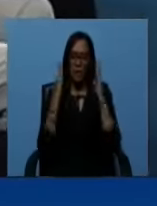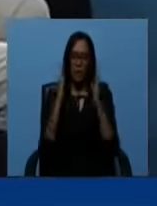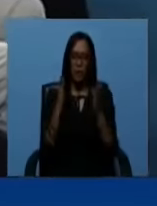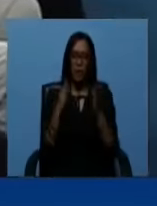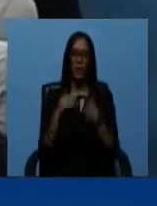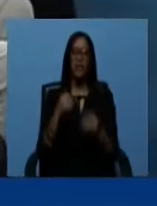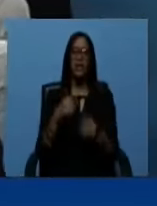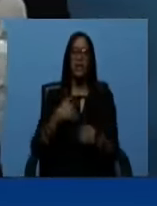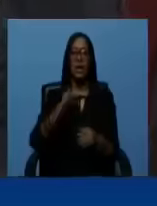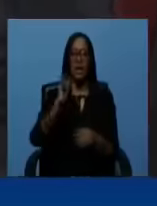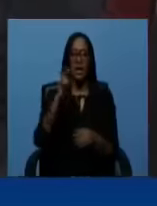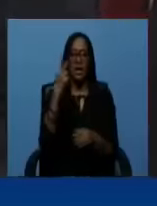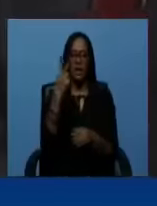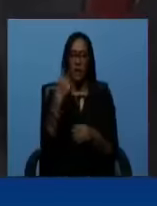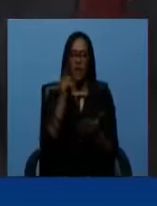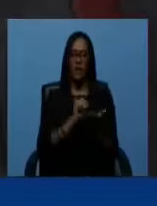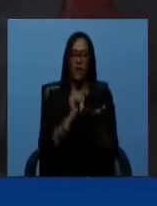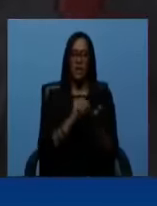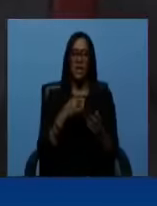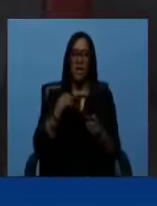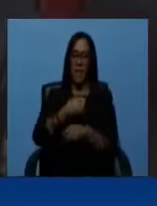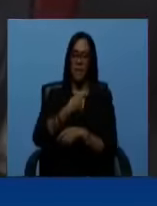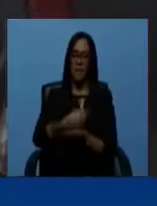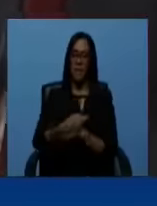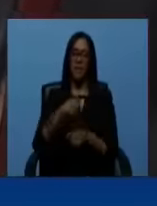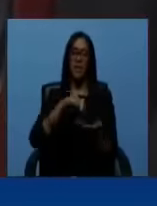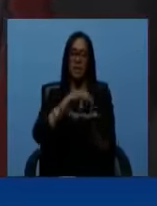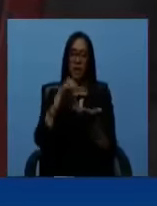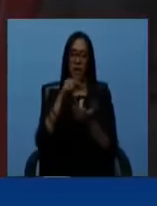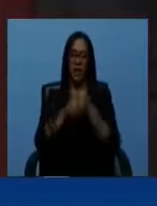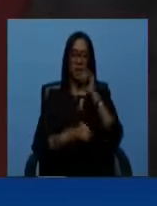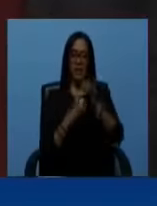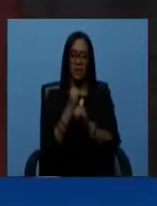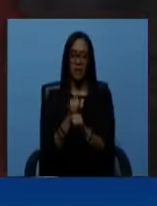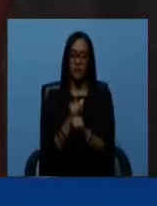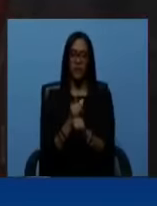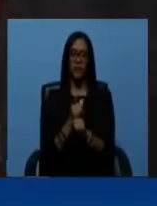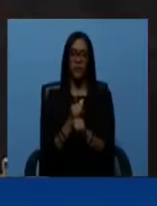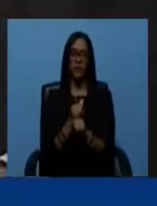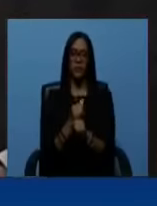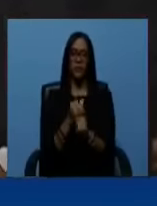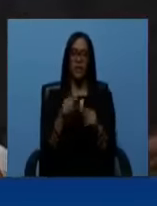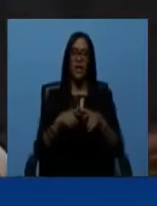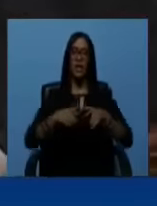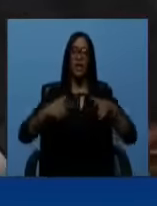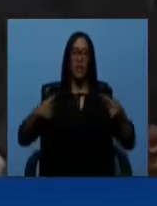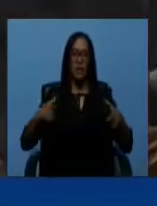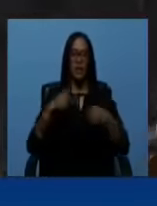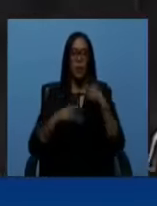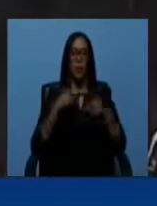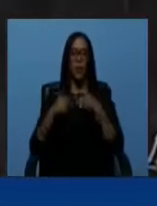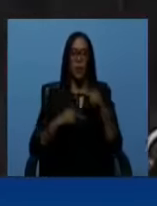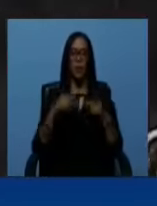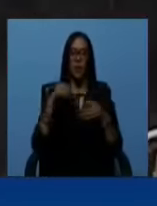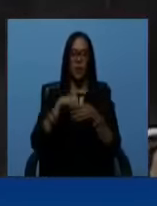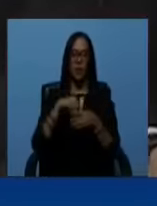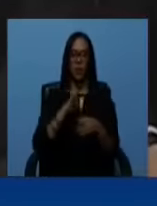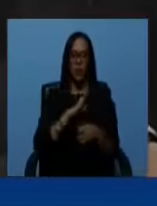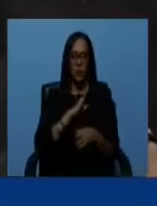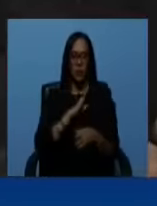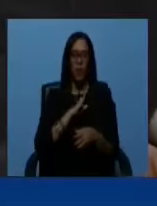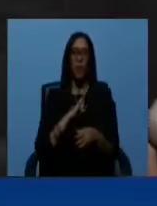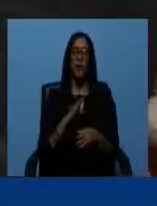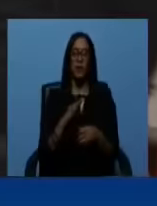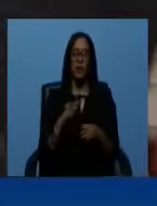doble de inversión nacional e internacional del crecimiento del Producto Interno Bruto,